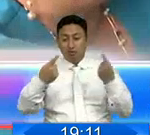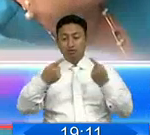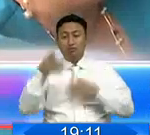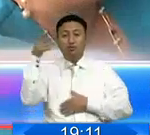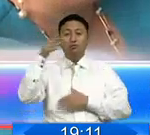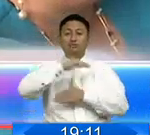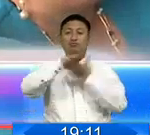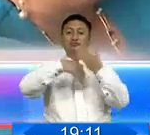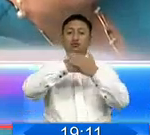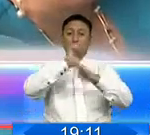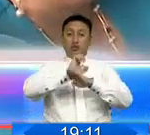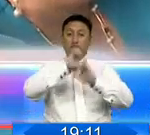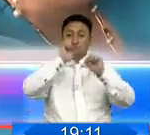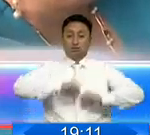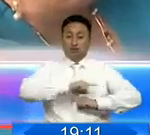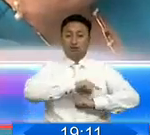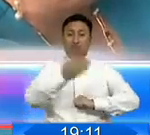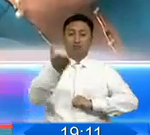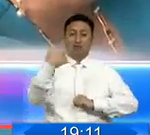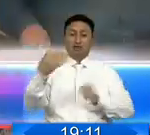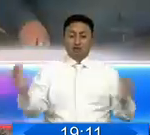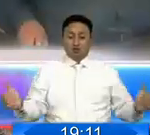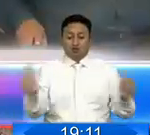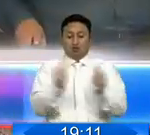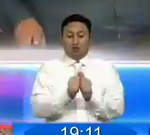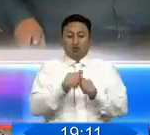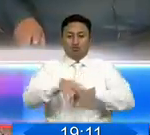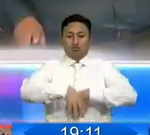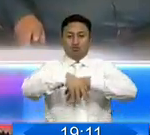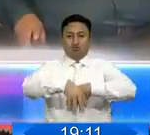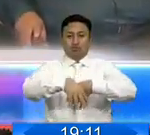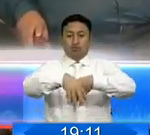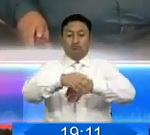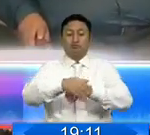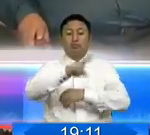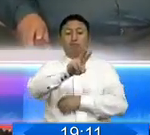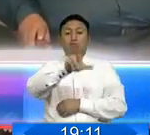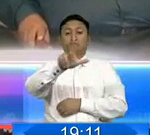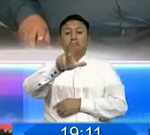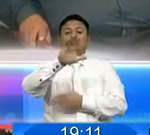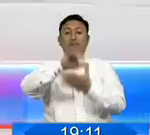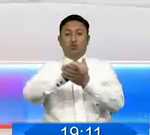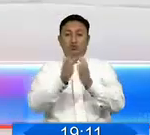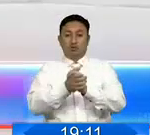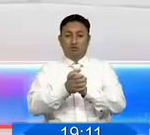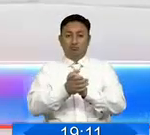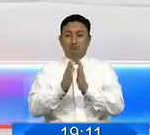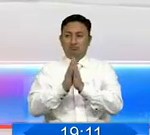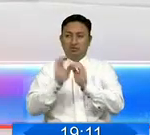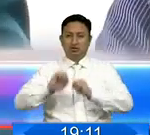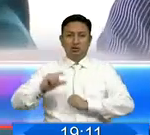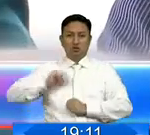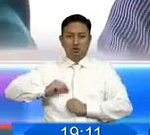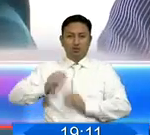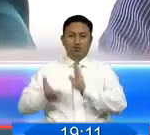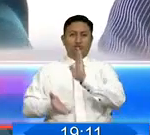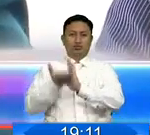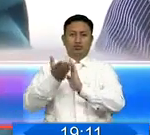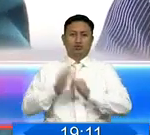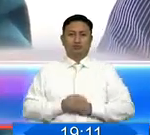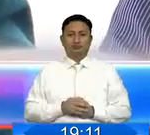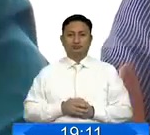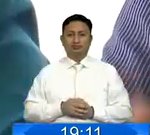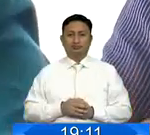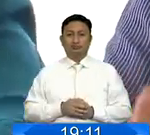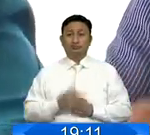a nivel nacional para que se unan a la manifestación que habrá el próximo 23 de noviembre reclamando el alza de salarios. No nos